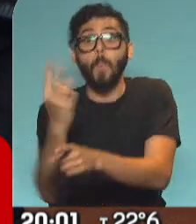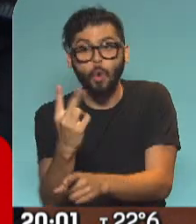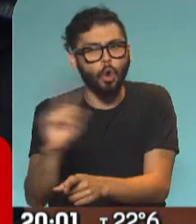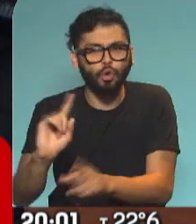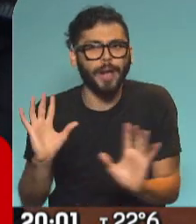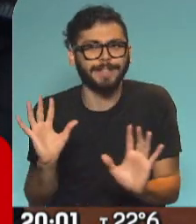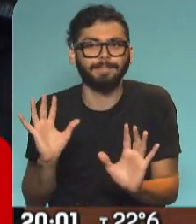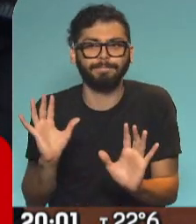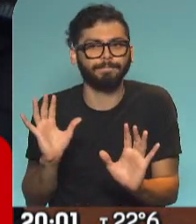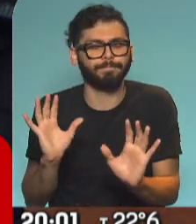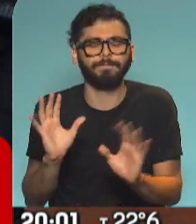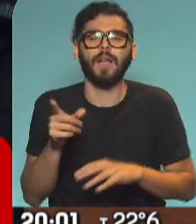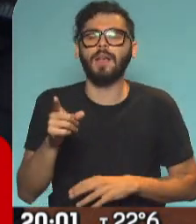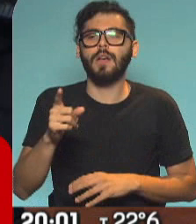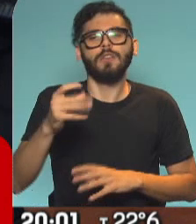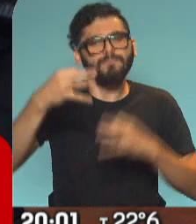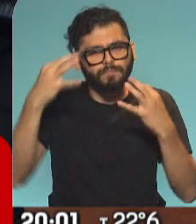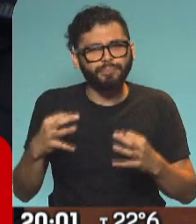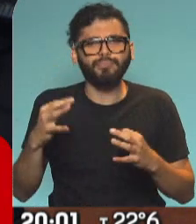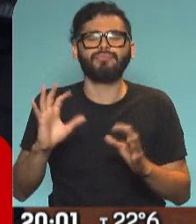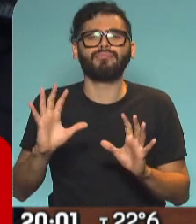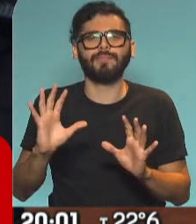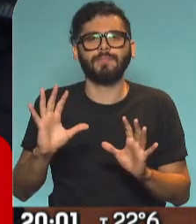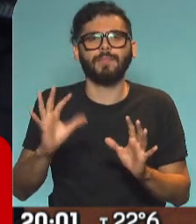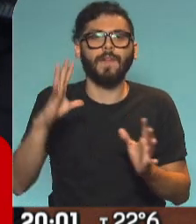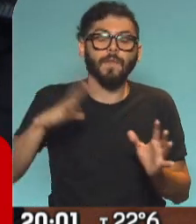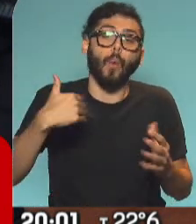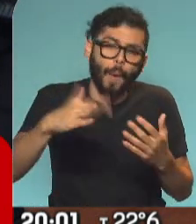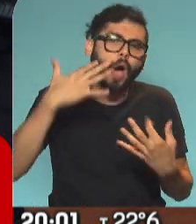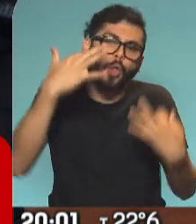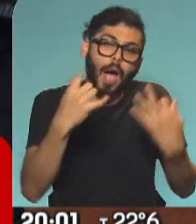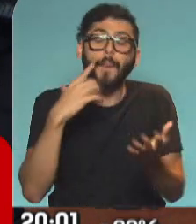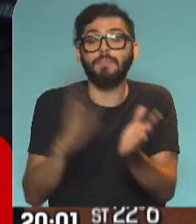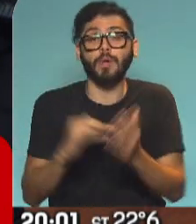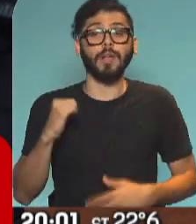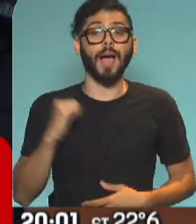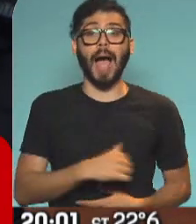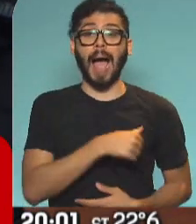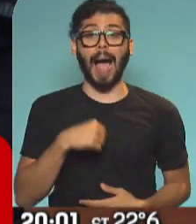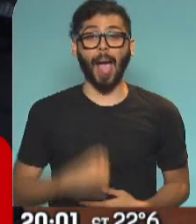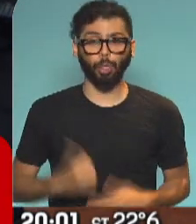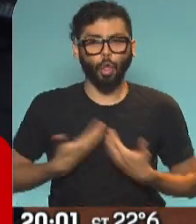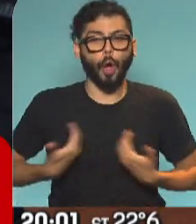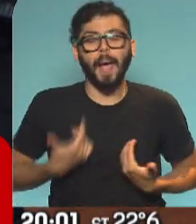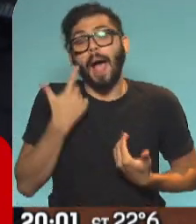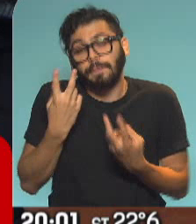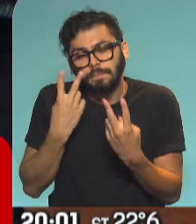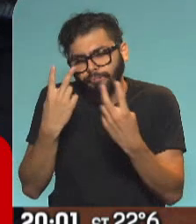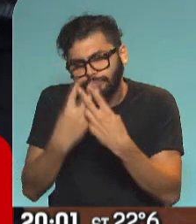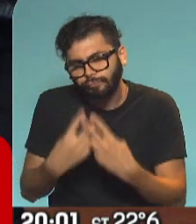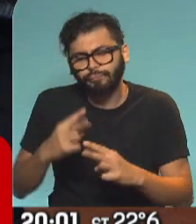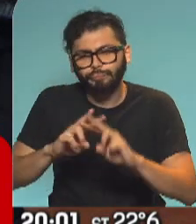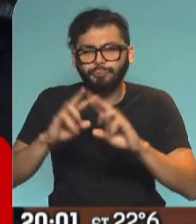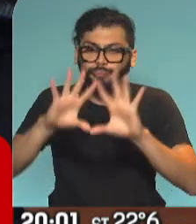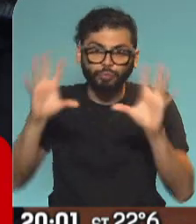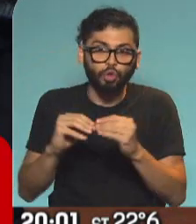esa ingesta. Murió, en principio, esto deberá judicializarse y demostrarlo en una autopsia, con exámenes clínicos, médicos